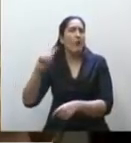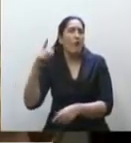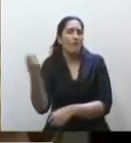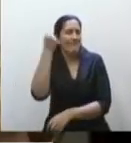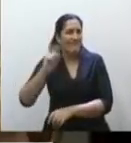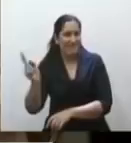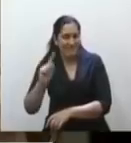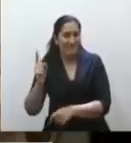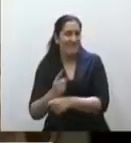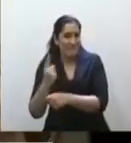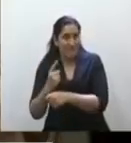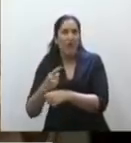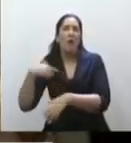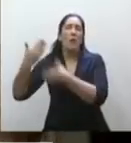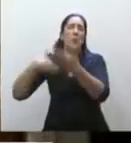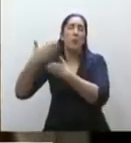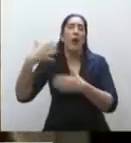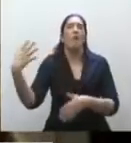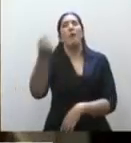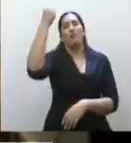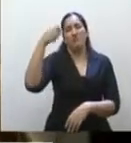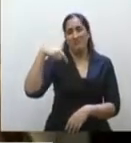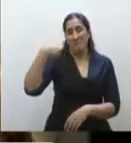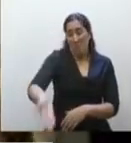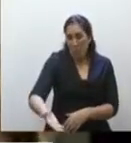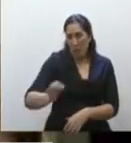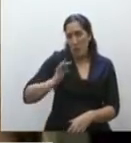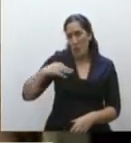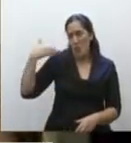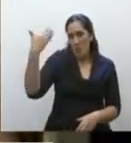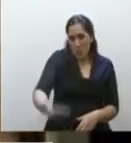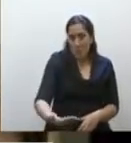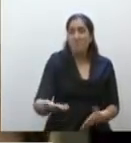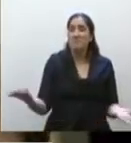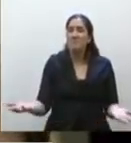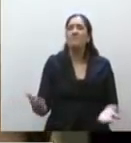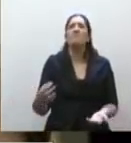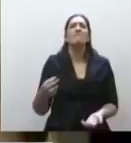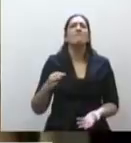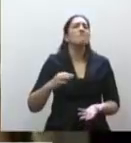Y la verdad que la vida se defiende